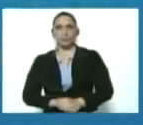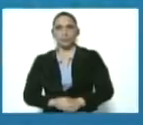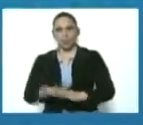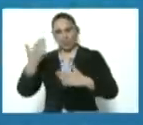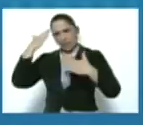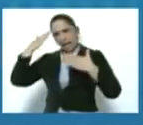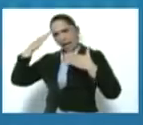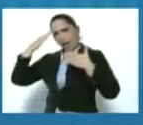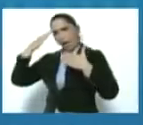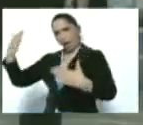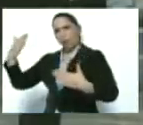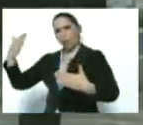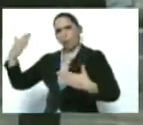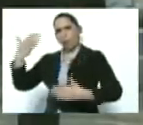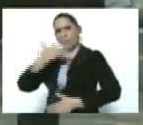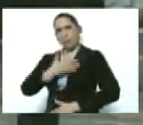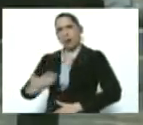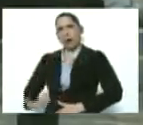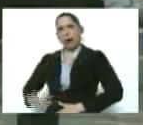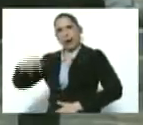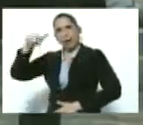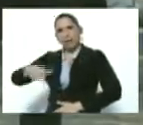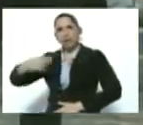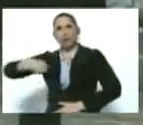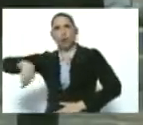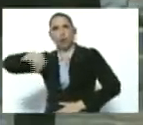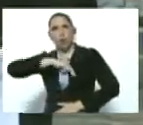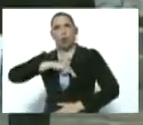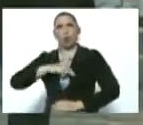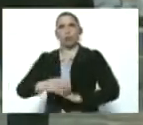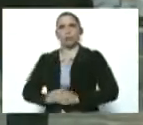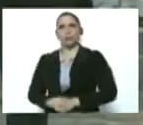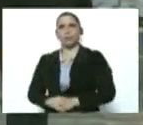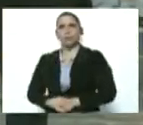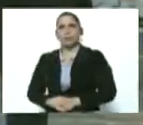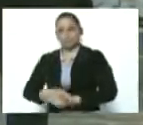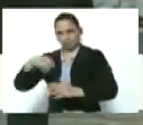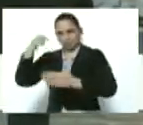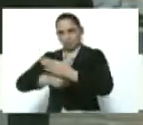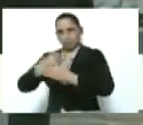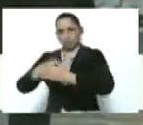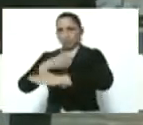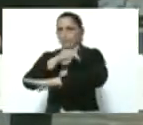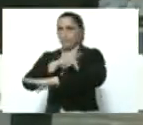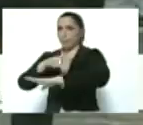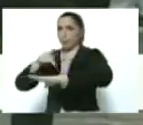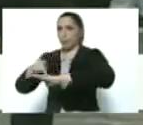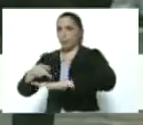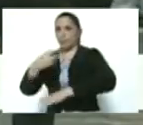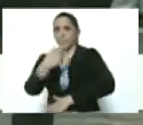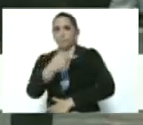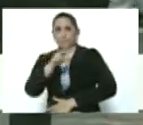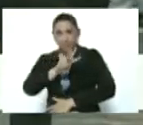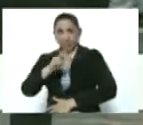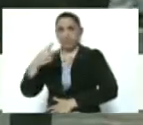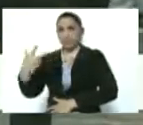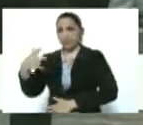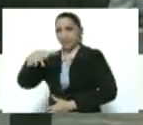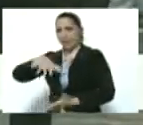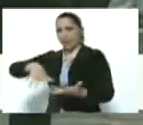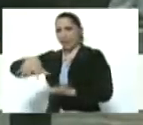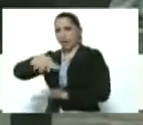comandante presidente aquí estamos y la combativa parroquia 23 de enero